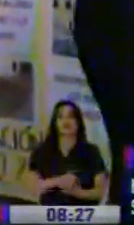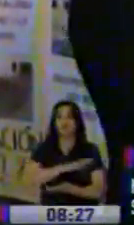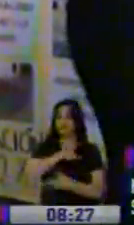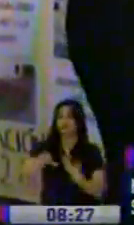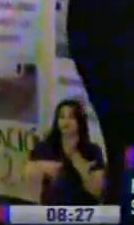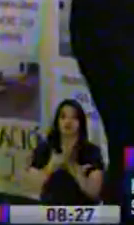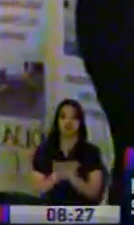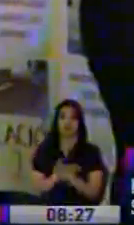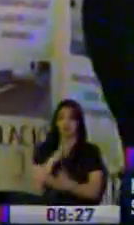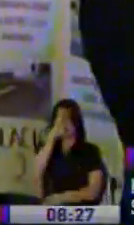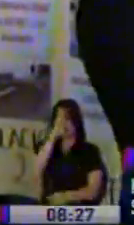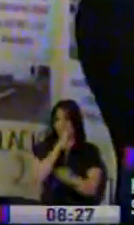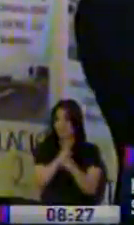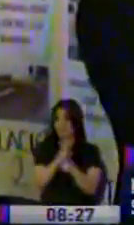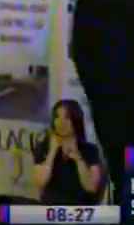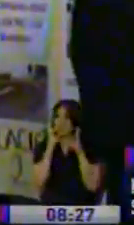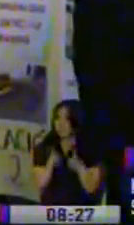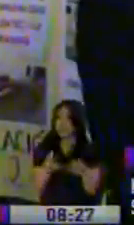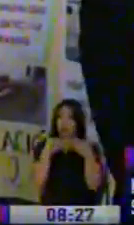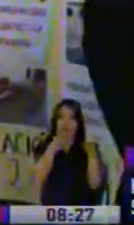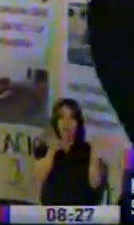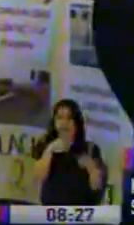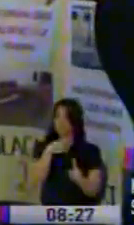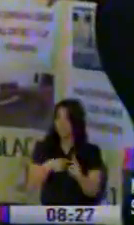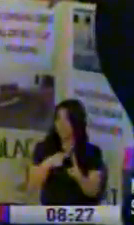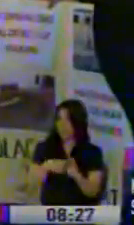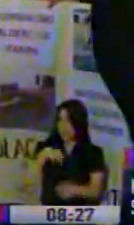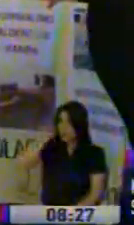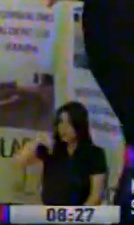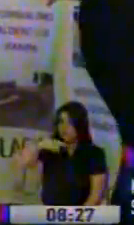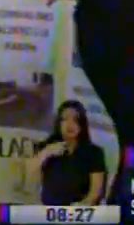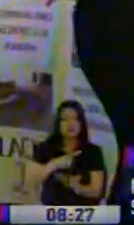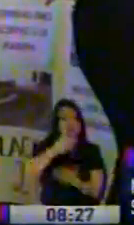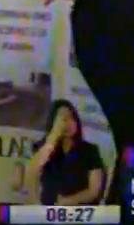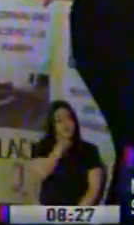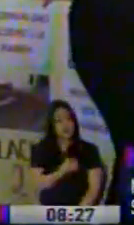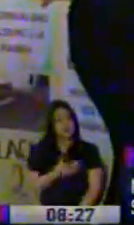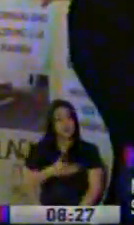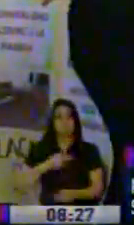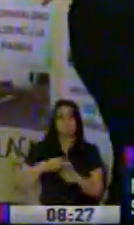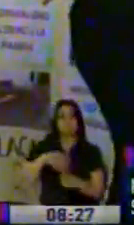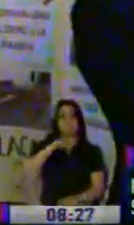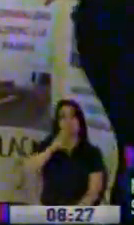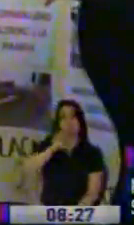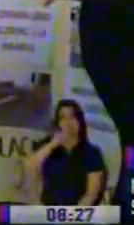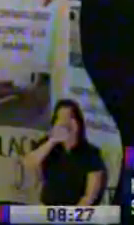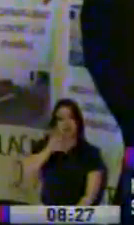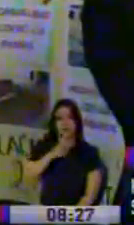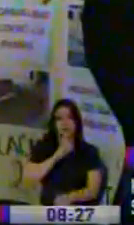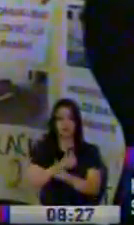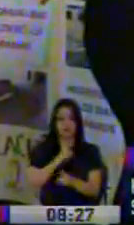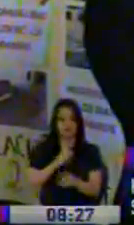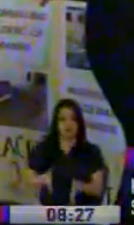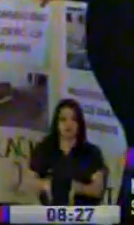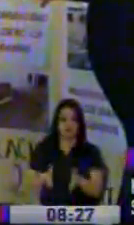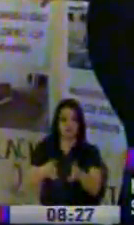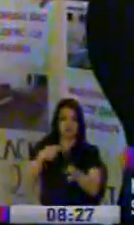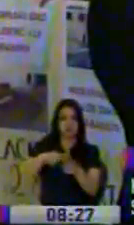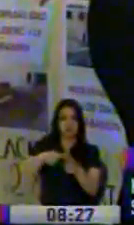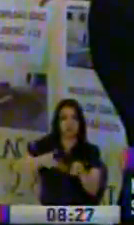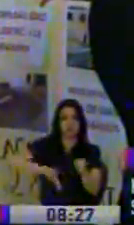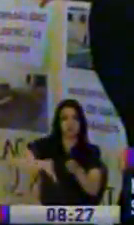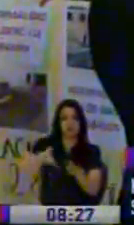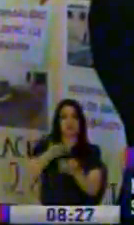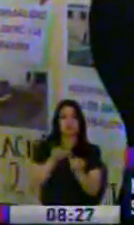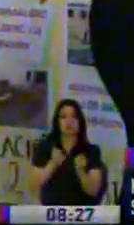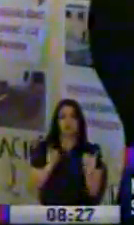con un mismo fin, para que se abra el mercado. Buenos días. Buenos días, mi nombre es Betty Casares, soy moradora de la calle Independencia. Nosotros